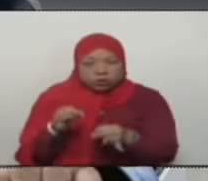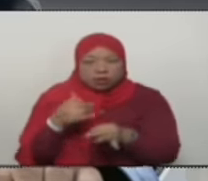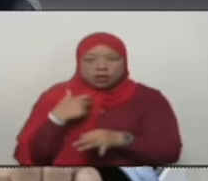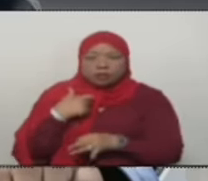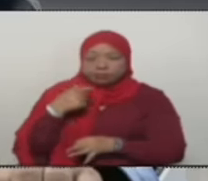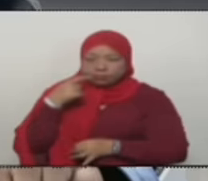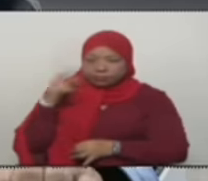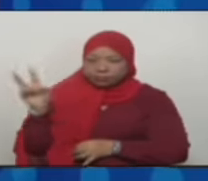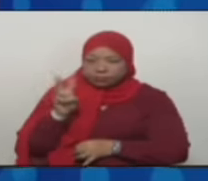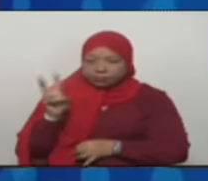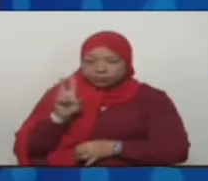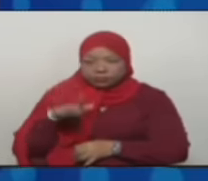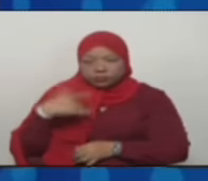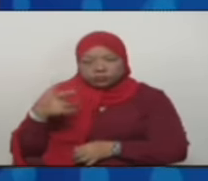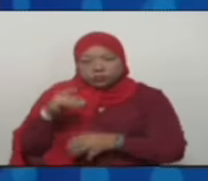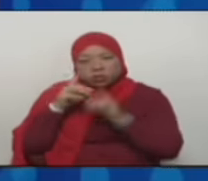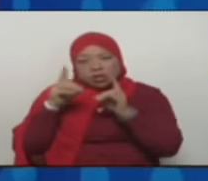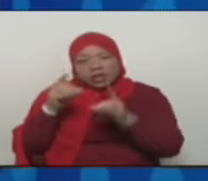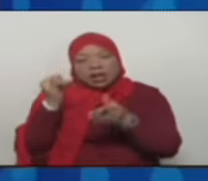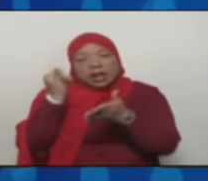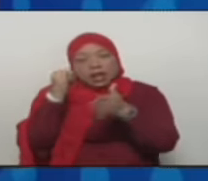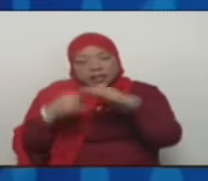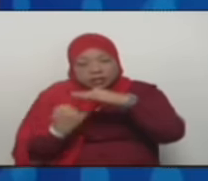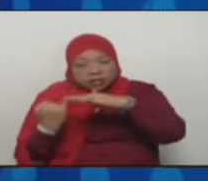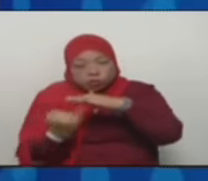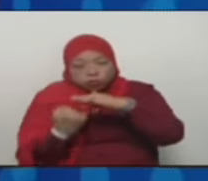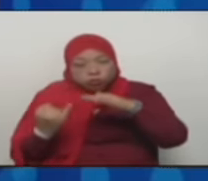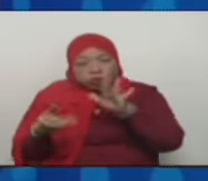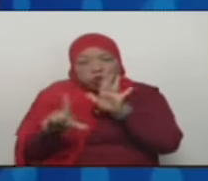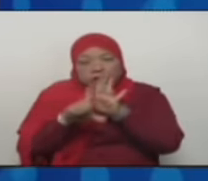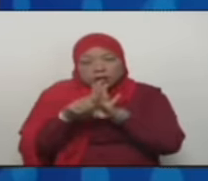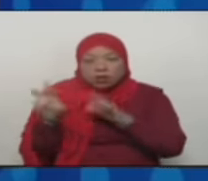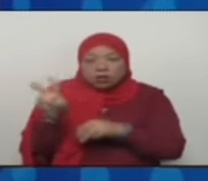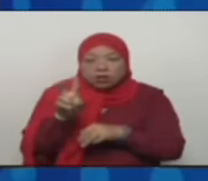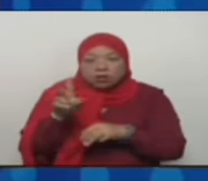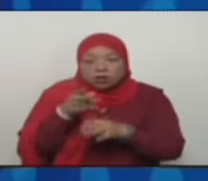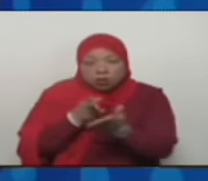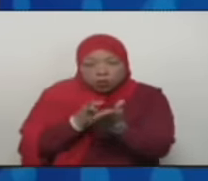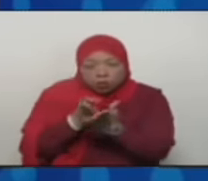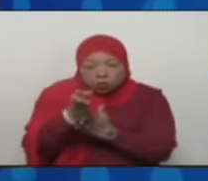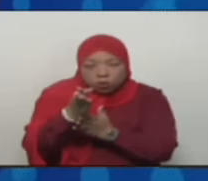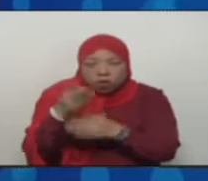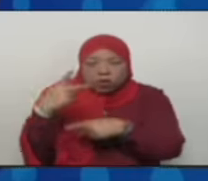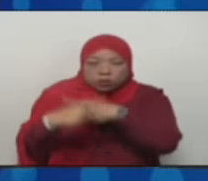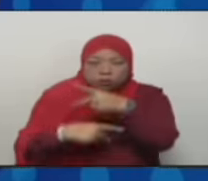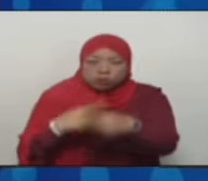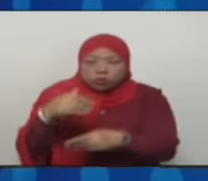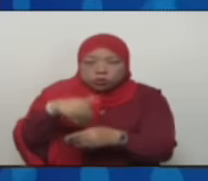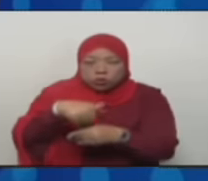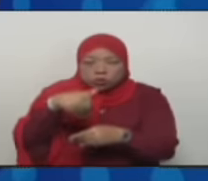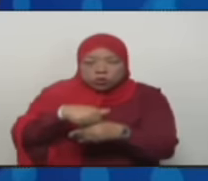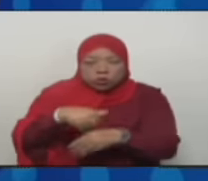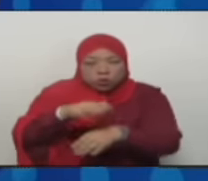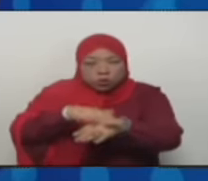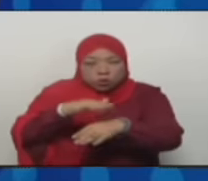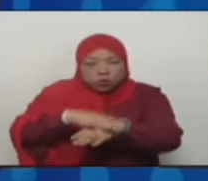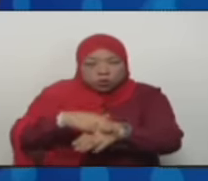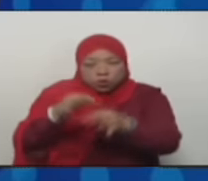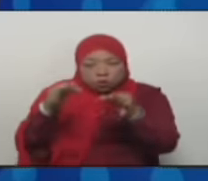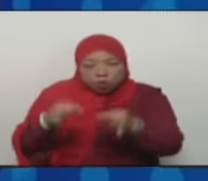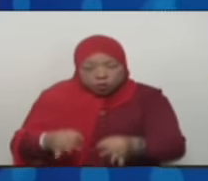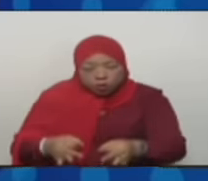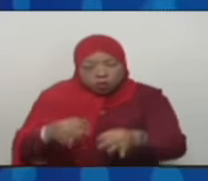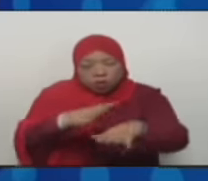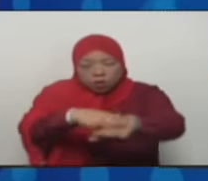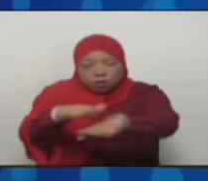Justicia, para que fueran las instituciones y la ley venezolana quien dirimiera el llamado contencioso,